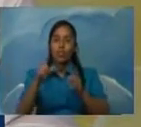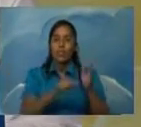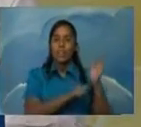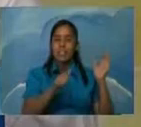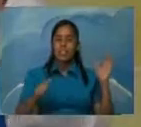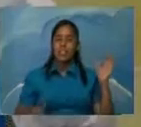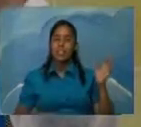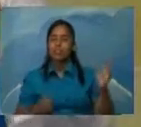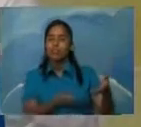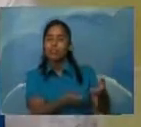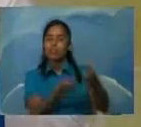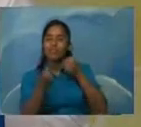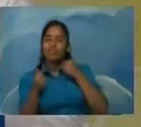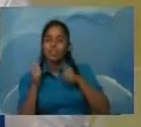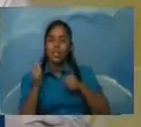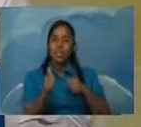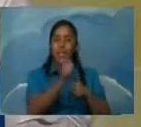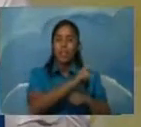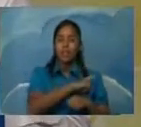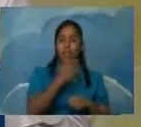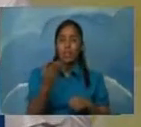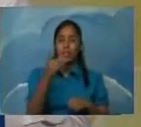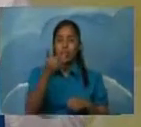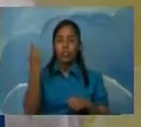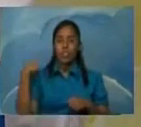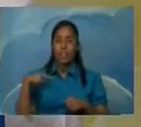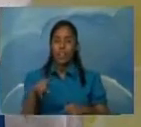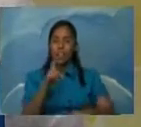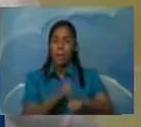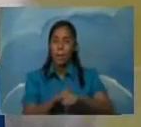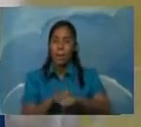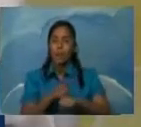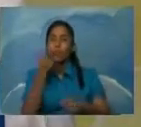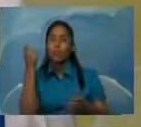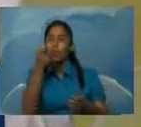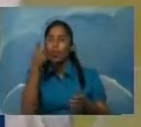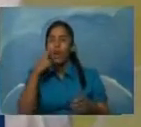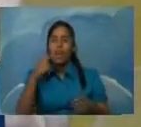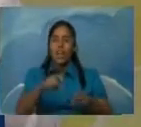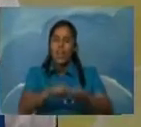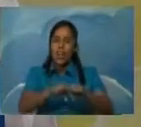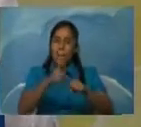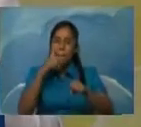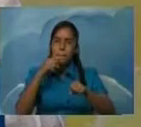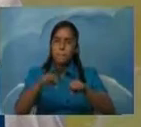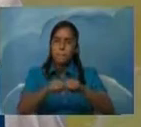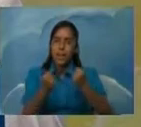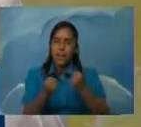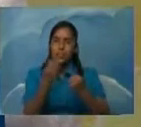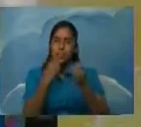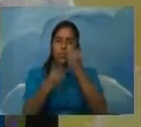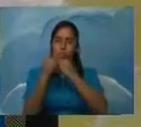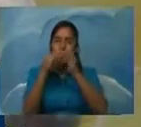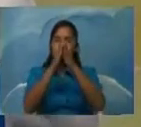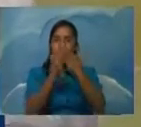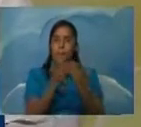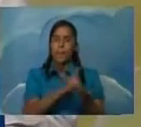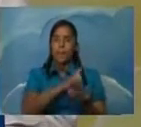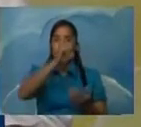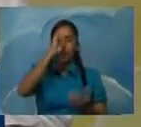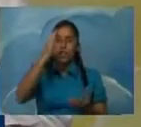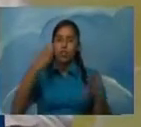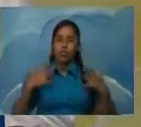sacó. Y cada vez que tú tengas la oportunidad, buscar el pan sin levadura, comer la palabra de Dios